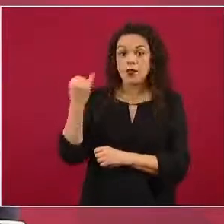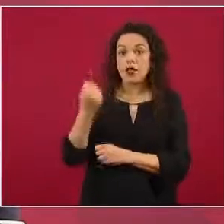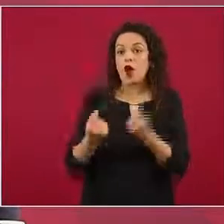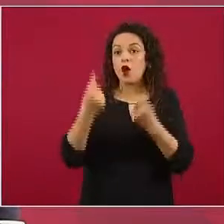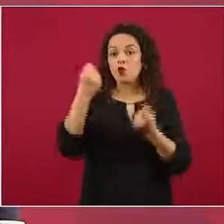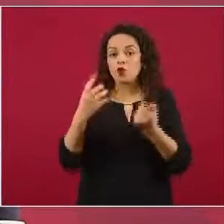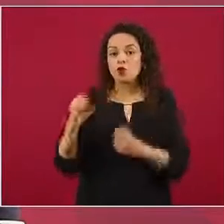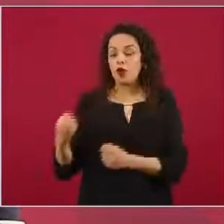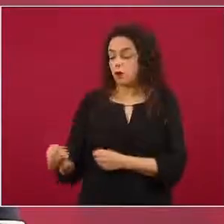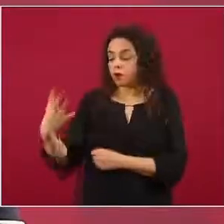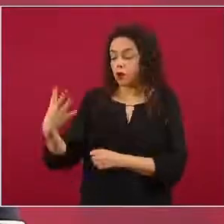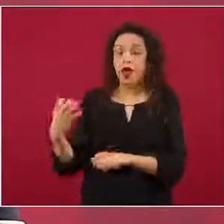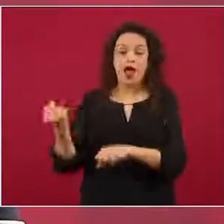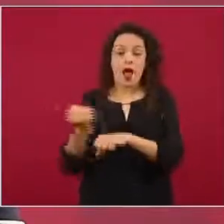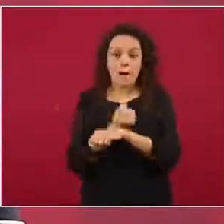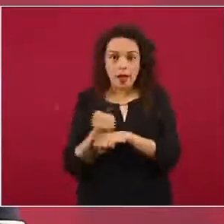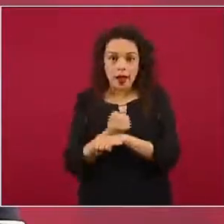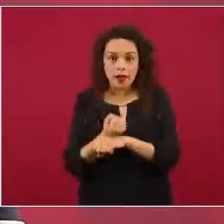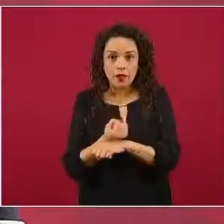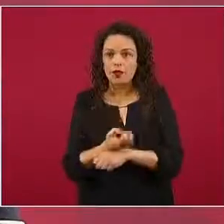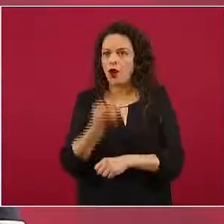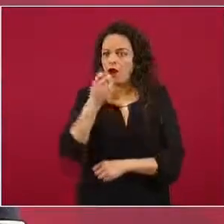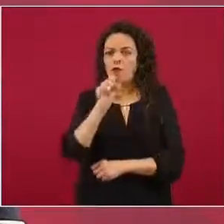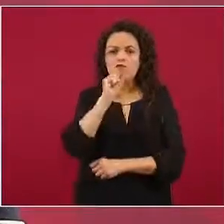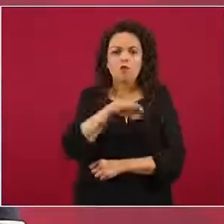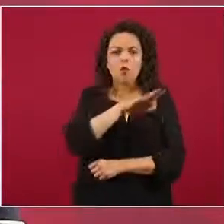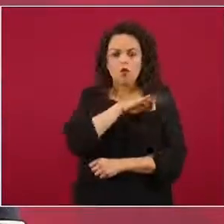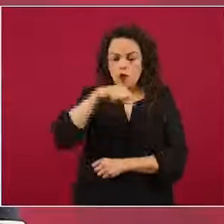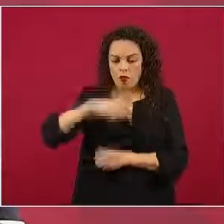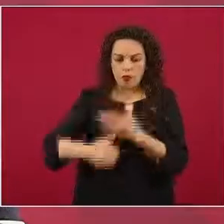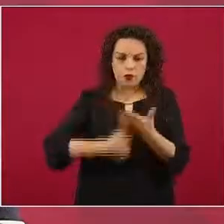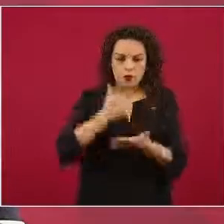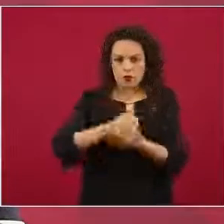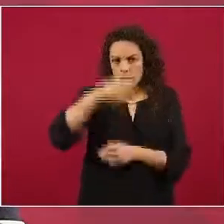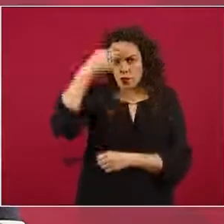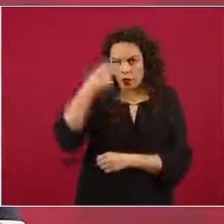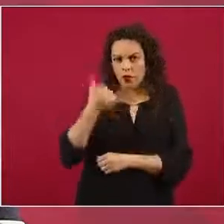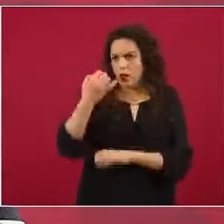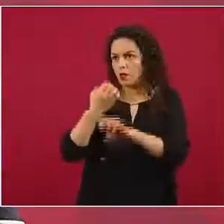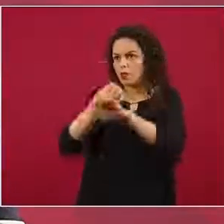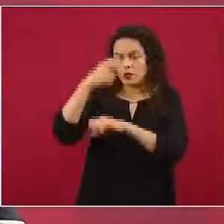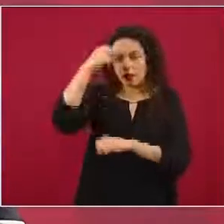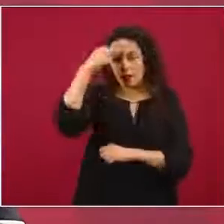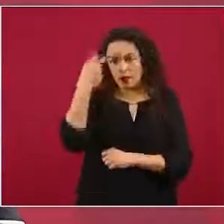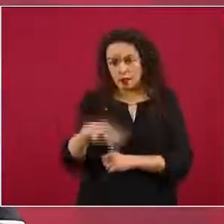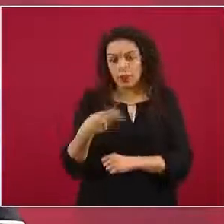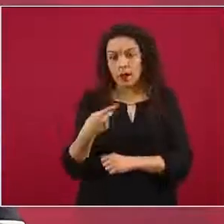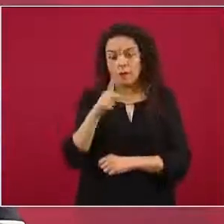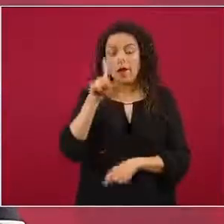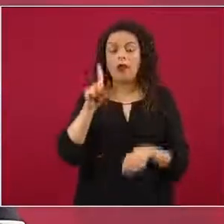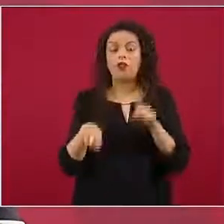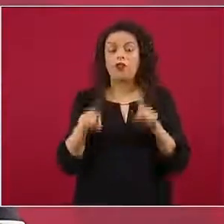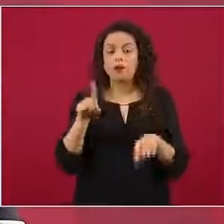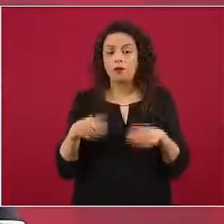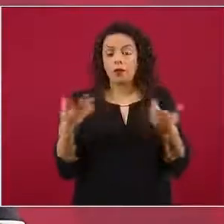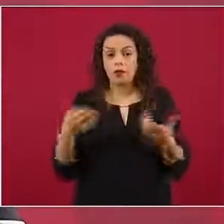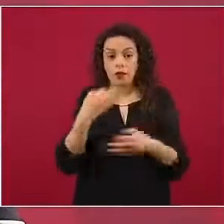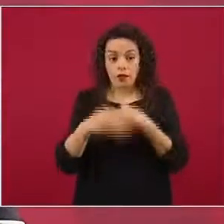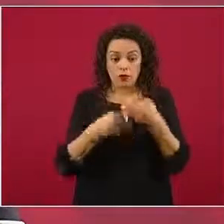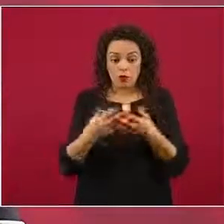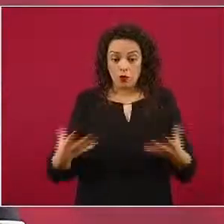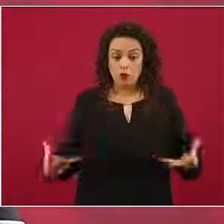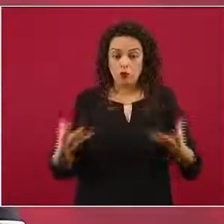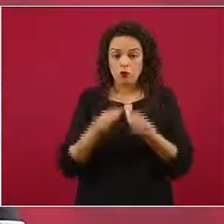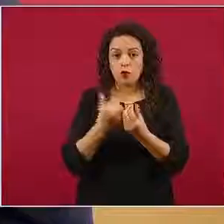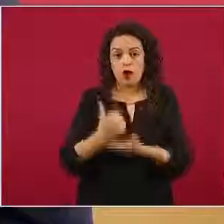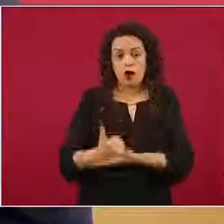amarillos, pues bueno, así también puede suceder con la Ciudad de México y el Estado de México en la medida de que todos juntos